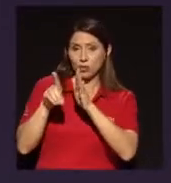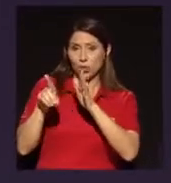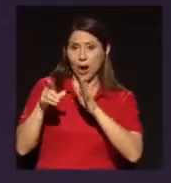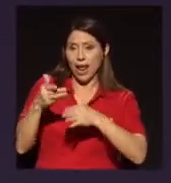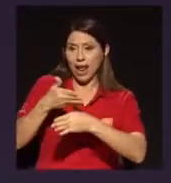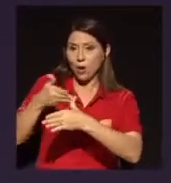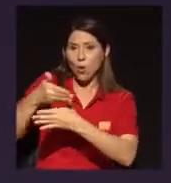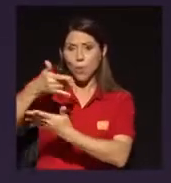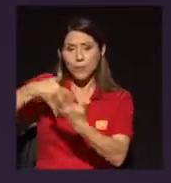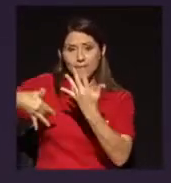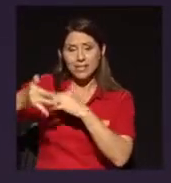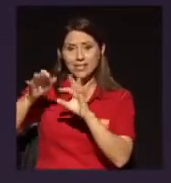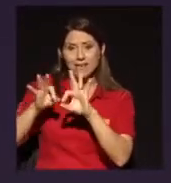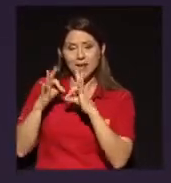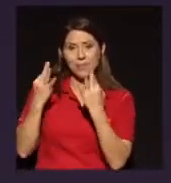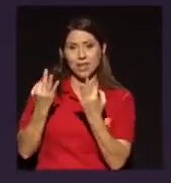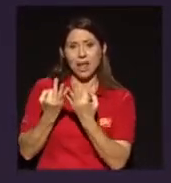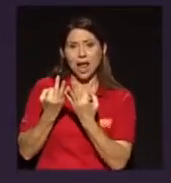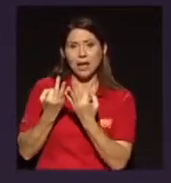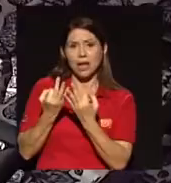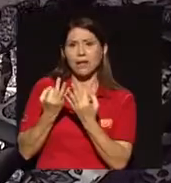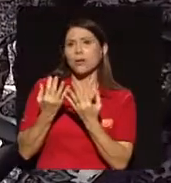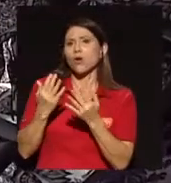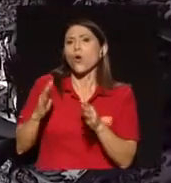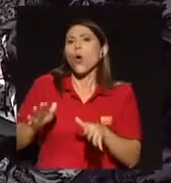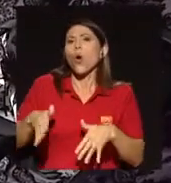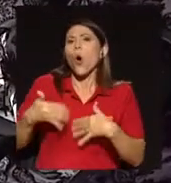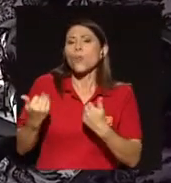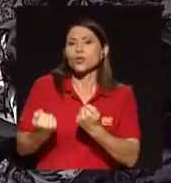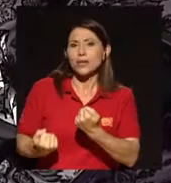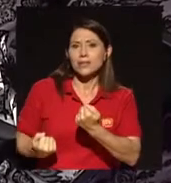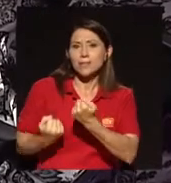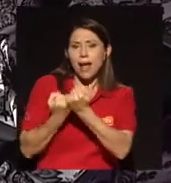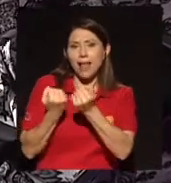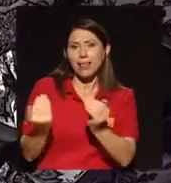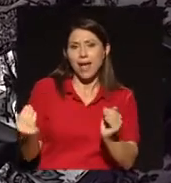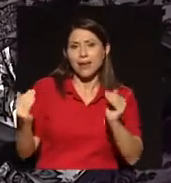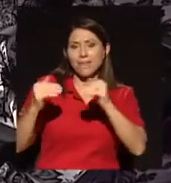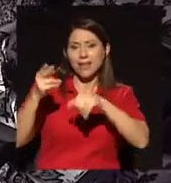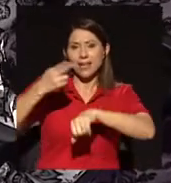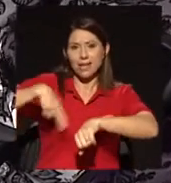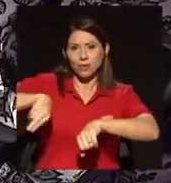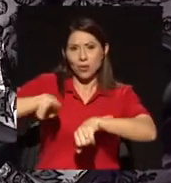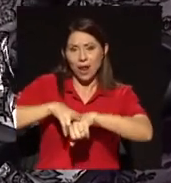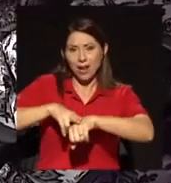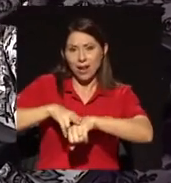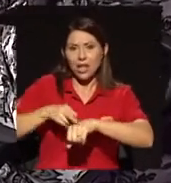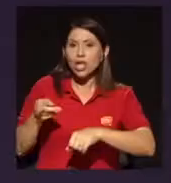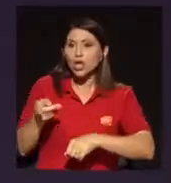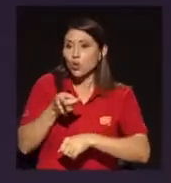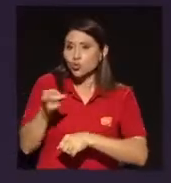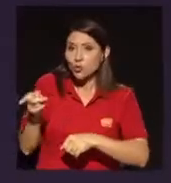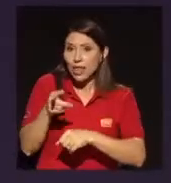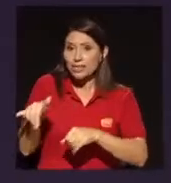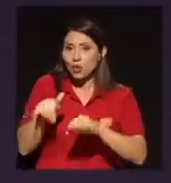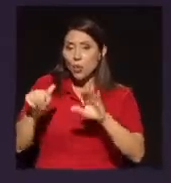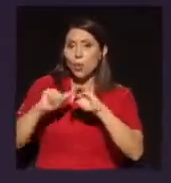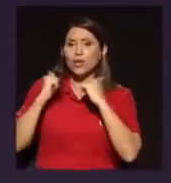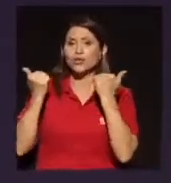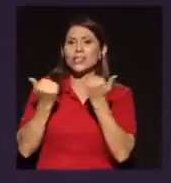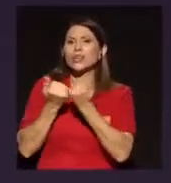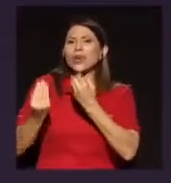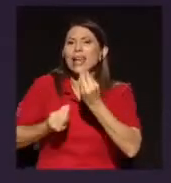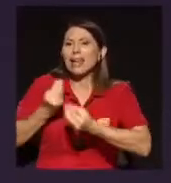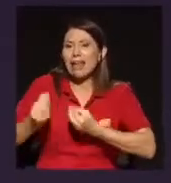se respalda a nivel nacional y qué hacen ustedes como asociación para